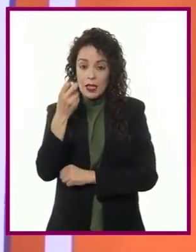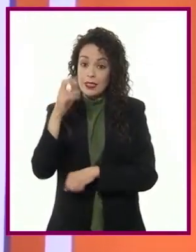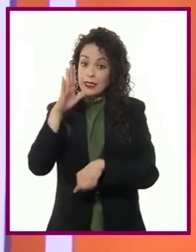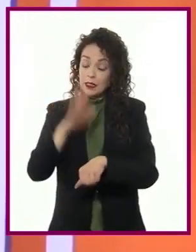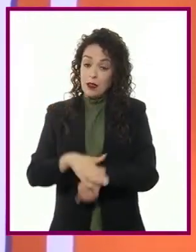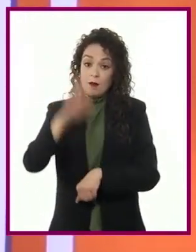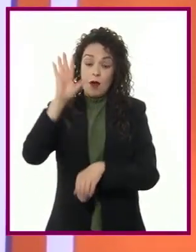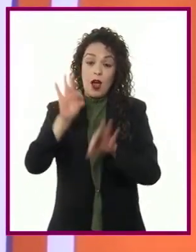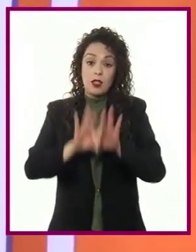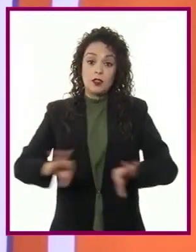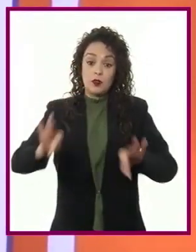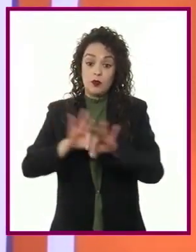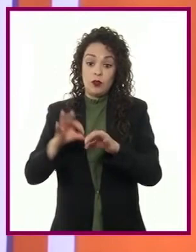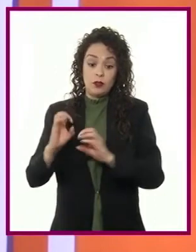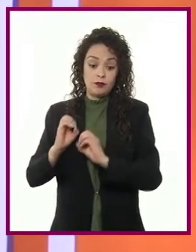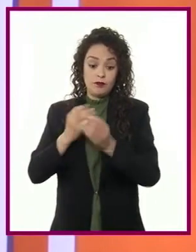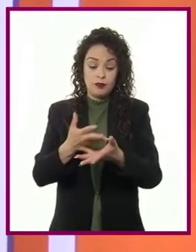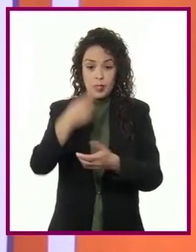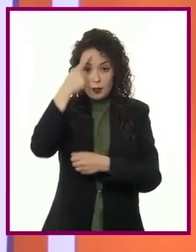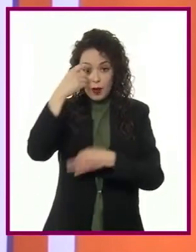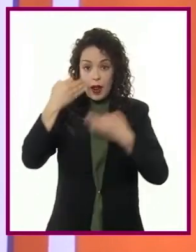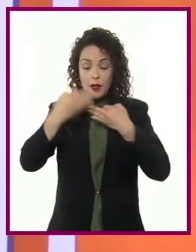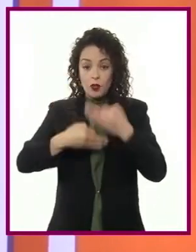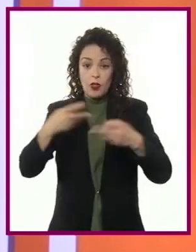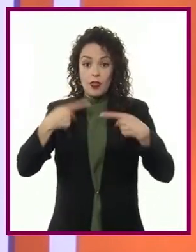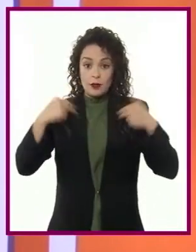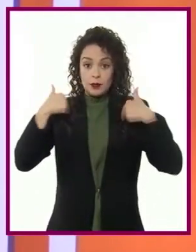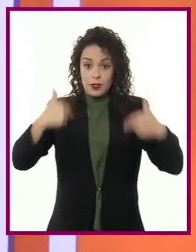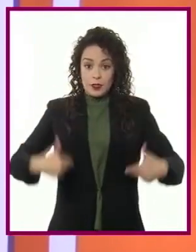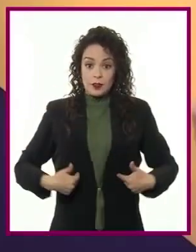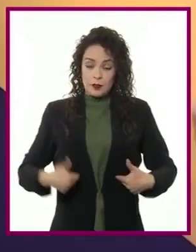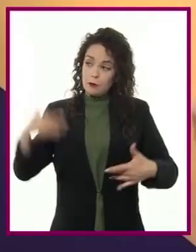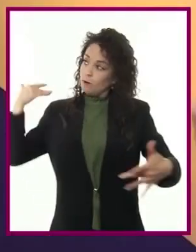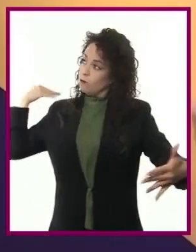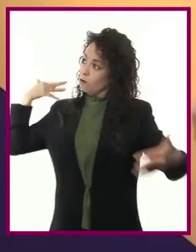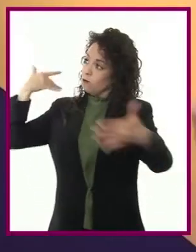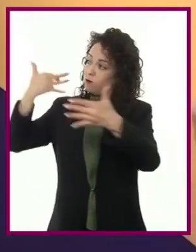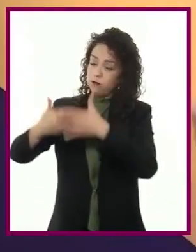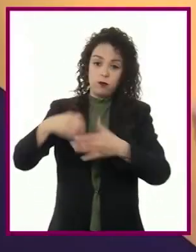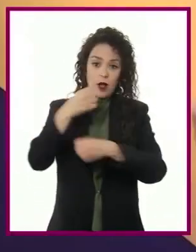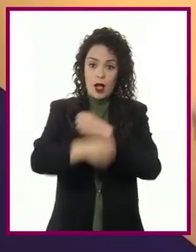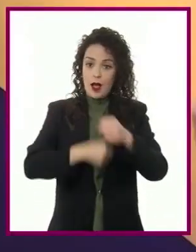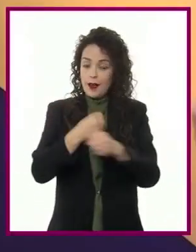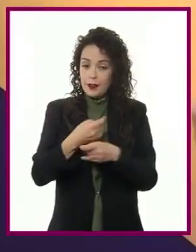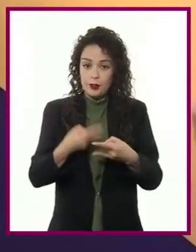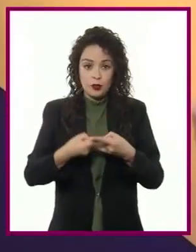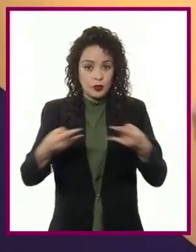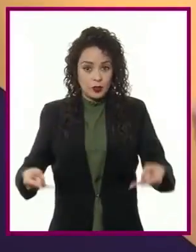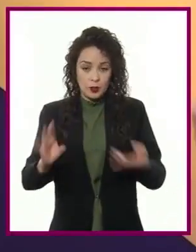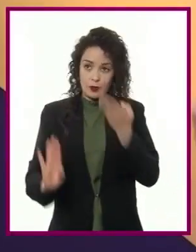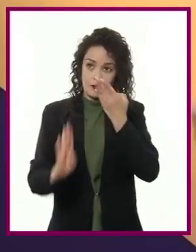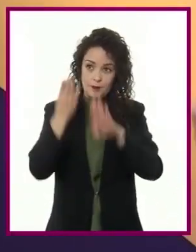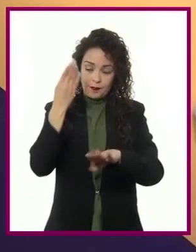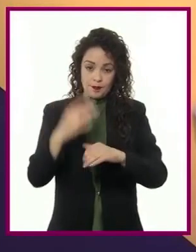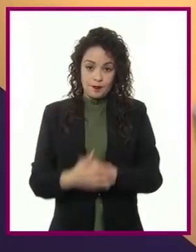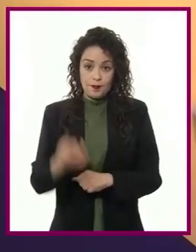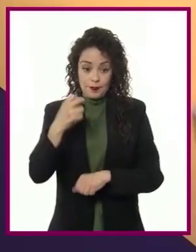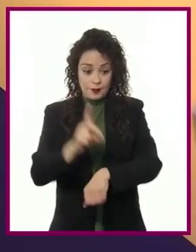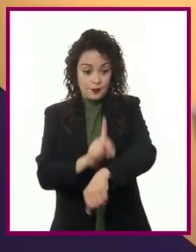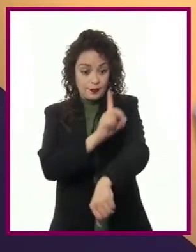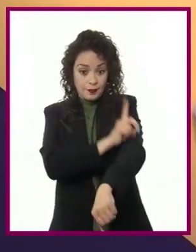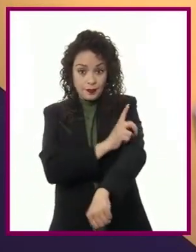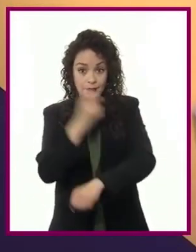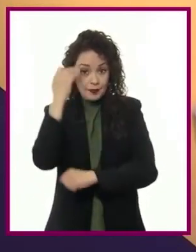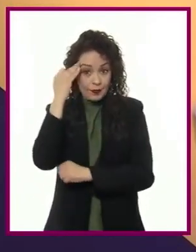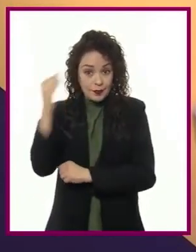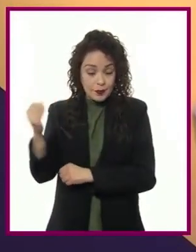aportaciones realizadas a la civilización a lo largo de toda la historia. Desde entonces, las matemáticas han